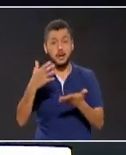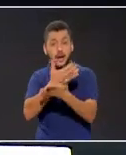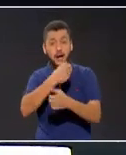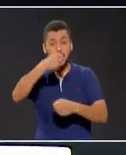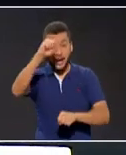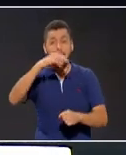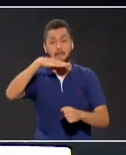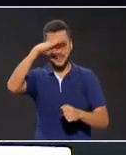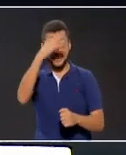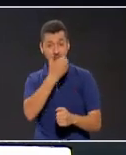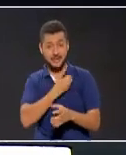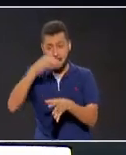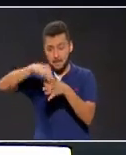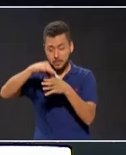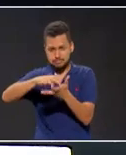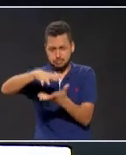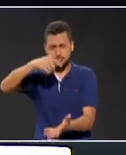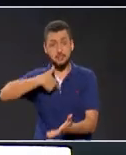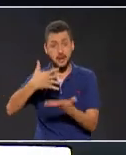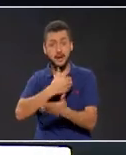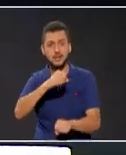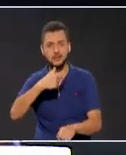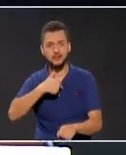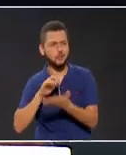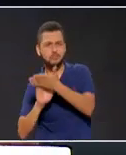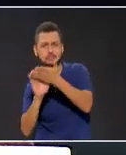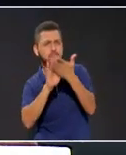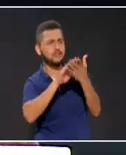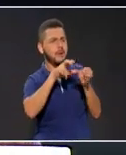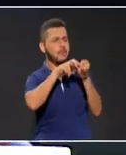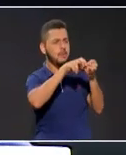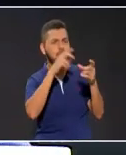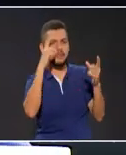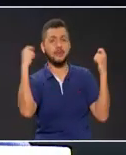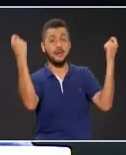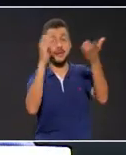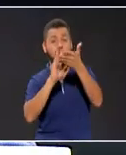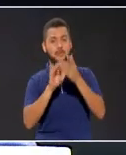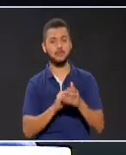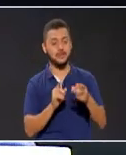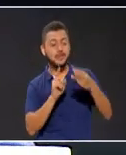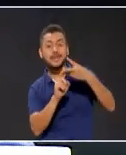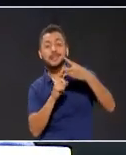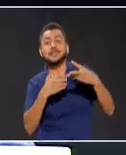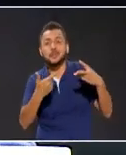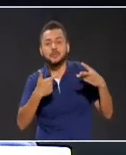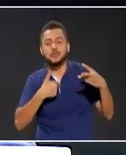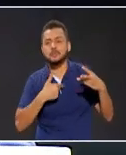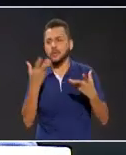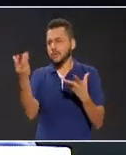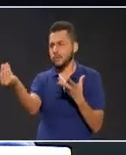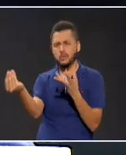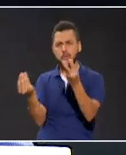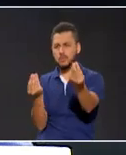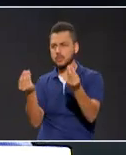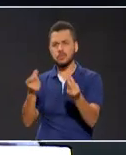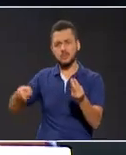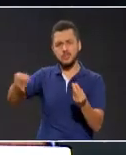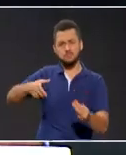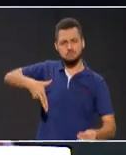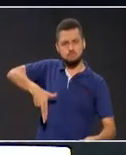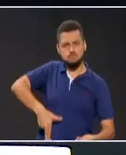ya, no se puede esperar más. Vamos a seguir confrontando las bandas delincuenciales, yo no voy a hacer pactos, yo les voy a quitar las grandes